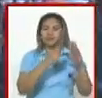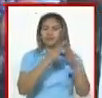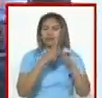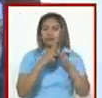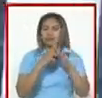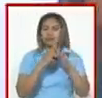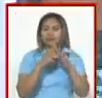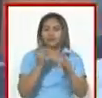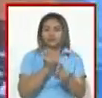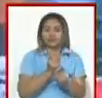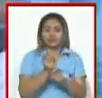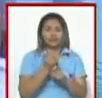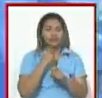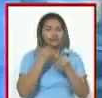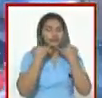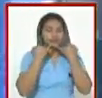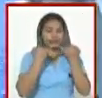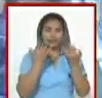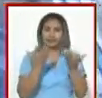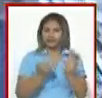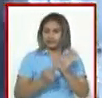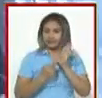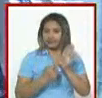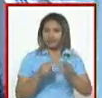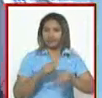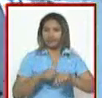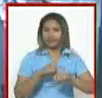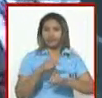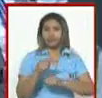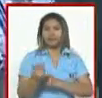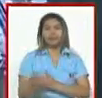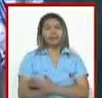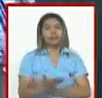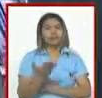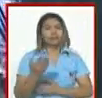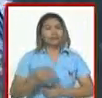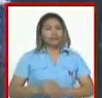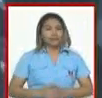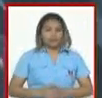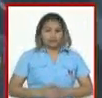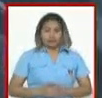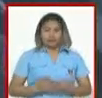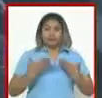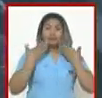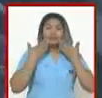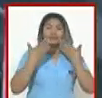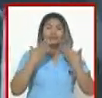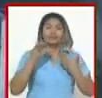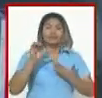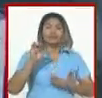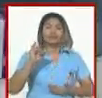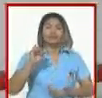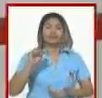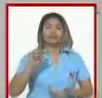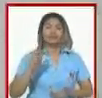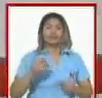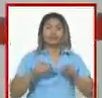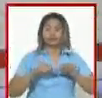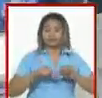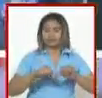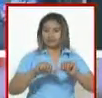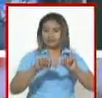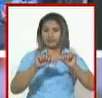se vio afectada esta es la información que queremos darle a esta hora del día felipe muchas gracias cristian por ese reporte vamos a hacerle